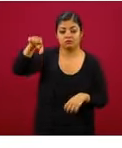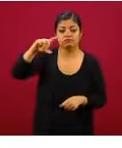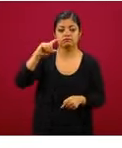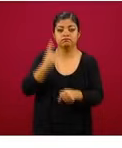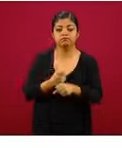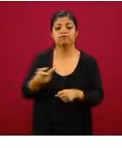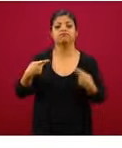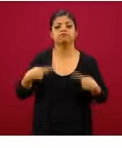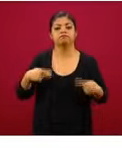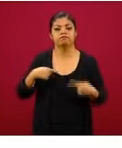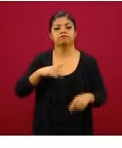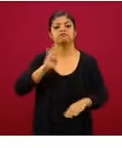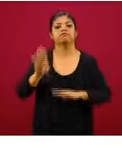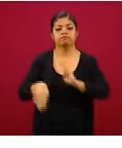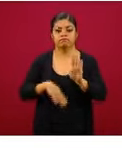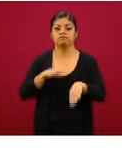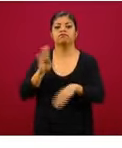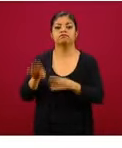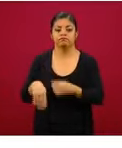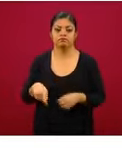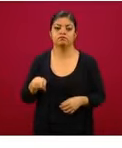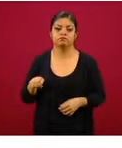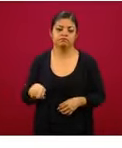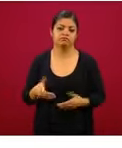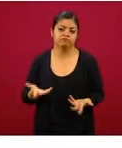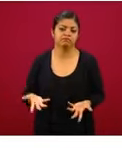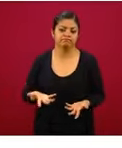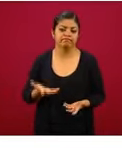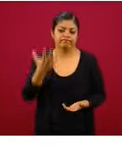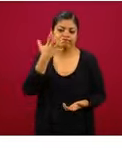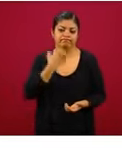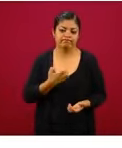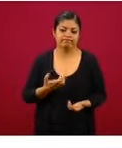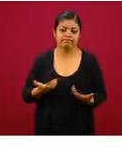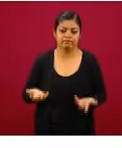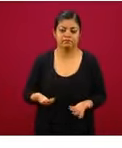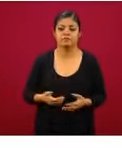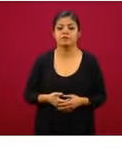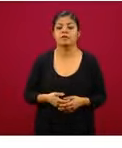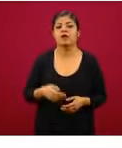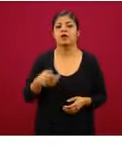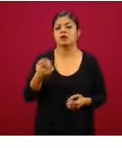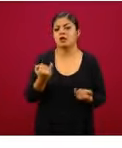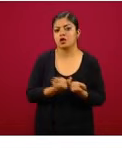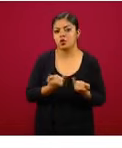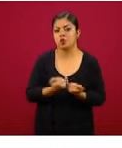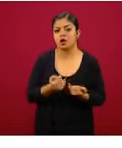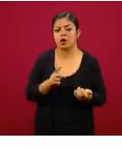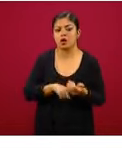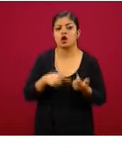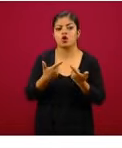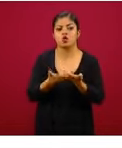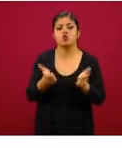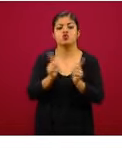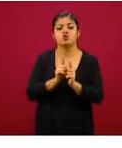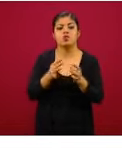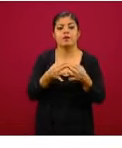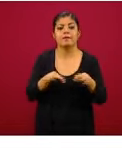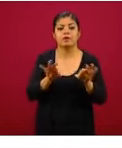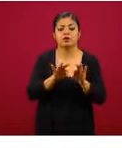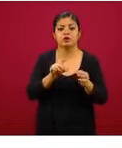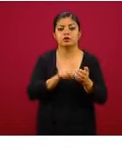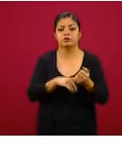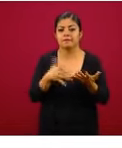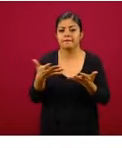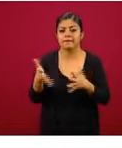que las personas de mayor edad sean las que lamentablemente terminan falleciendo, así como también un grupo importante que tenemos